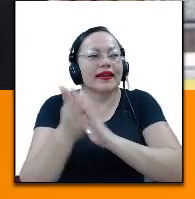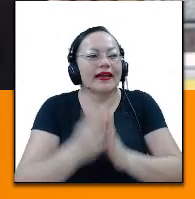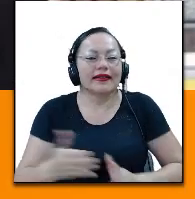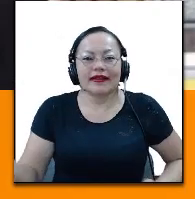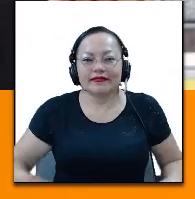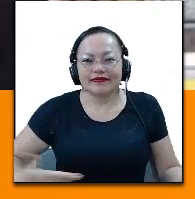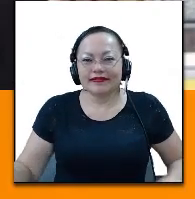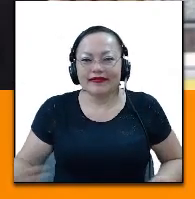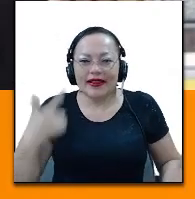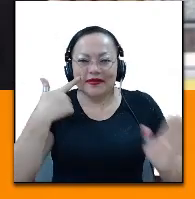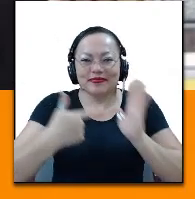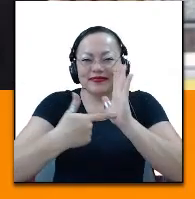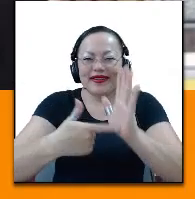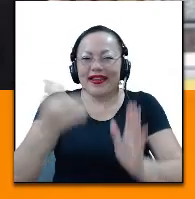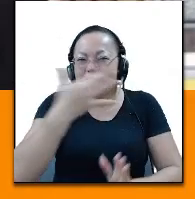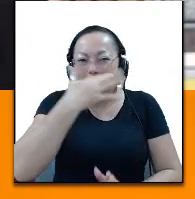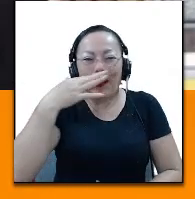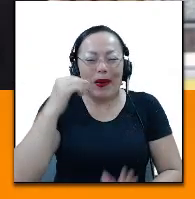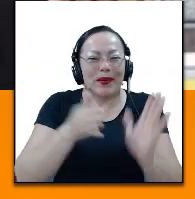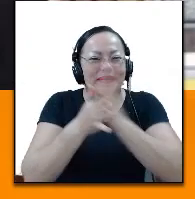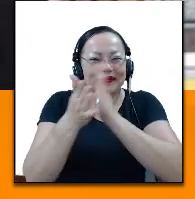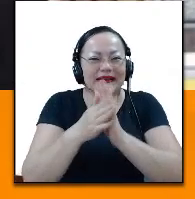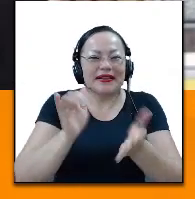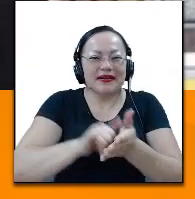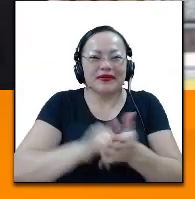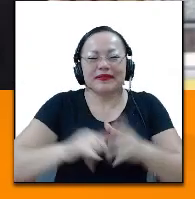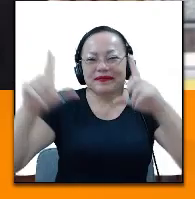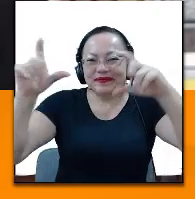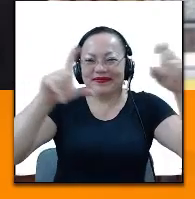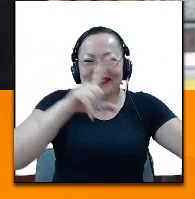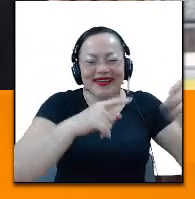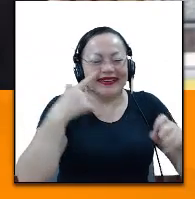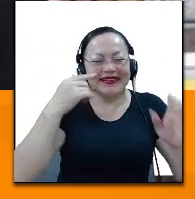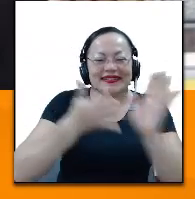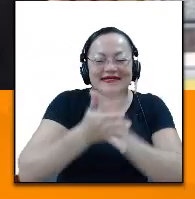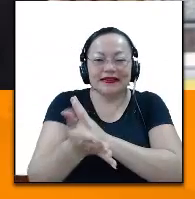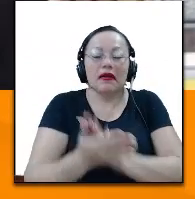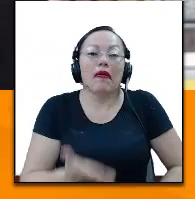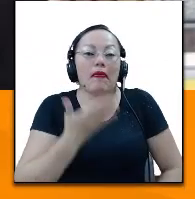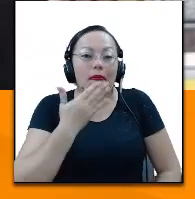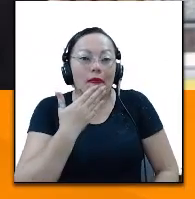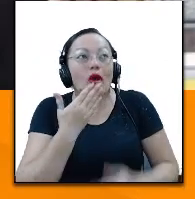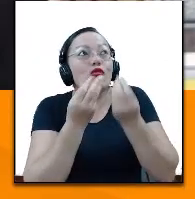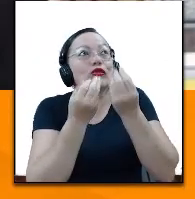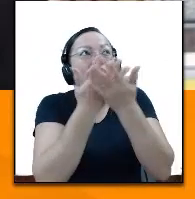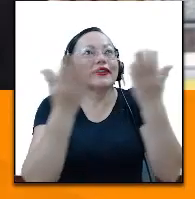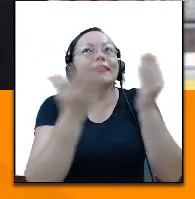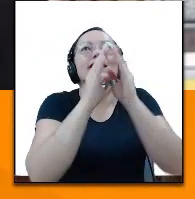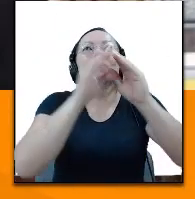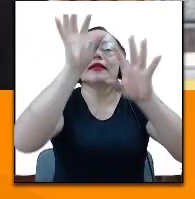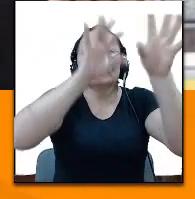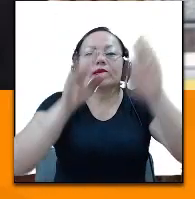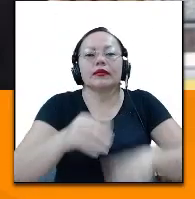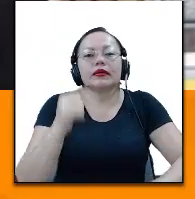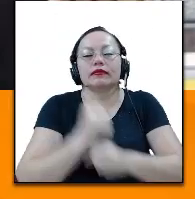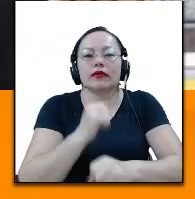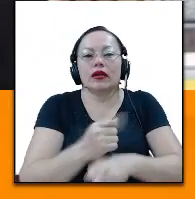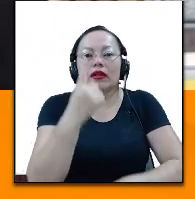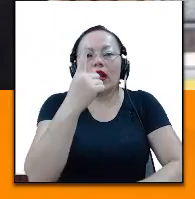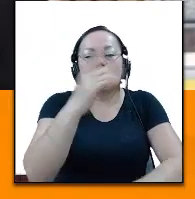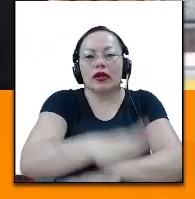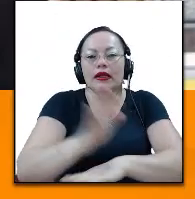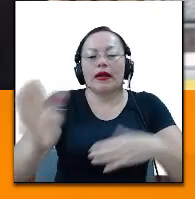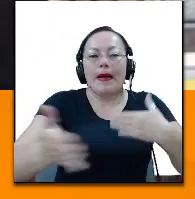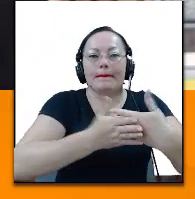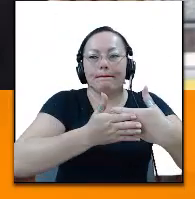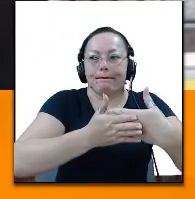tienda de Don Pedro. Ahí está, le tomaron una fotico a la tienda de Don Pedro, que está bien surtidita, pero ellos solo pueden trabajar hasta la 1 de la tarde. Después